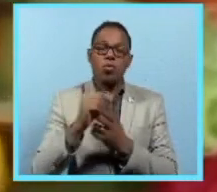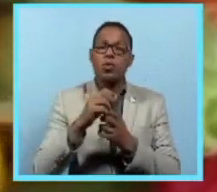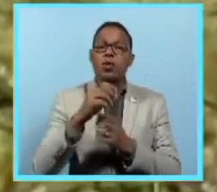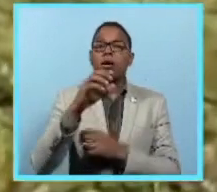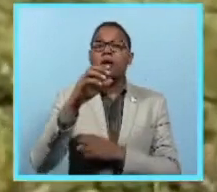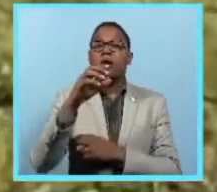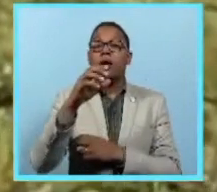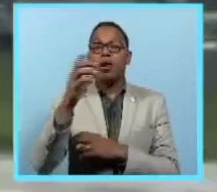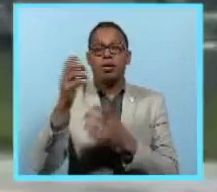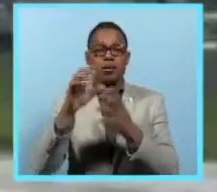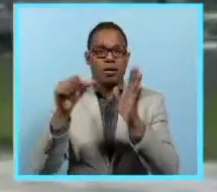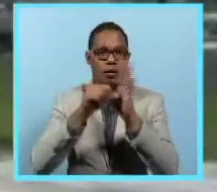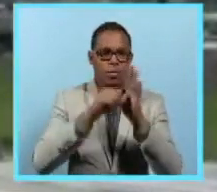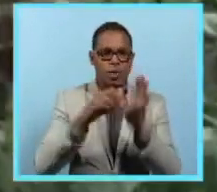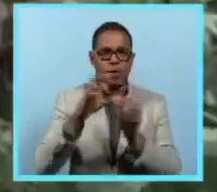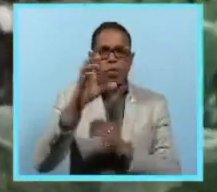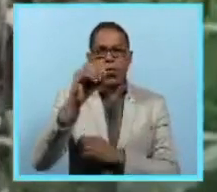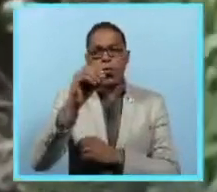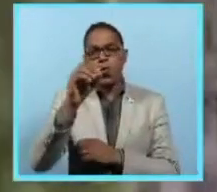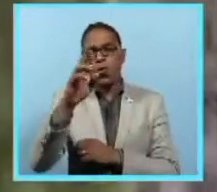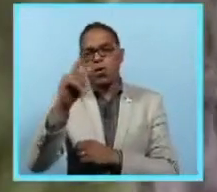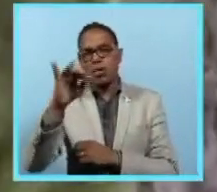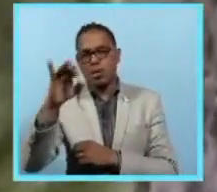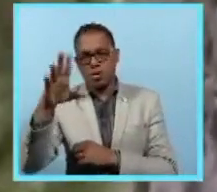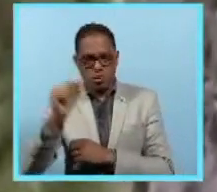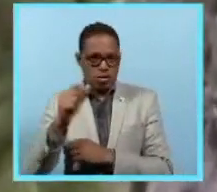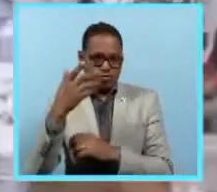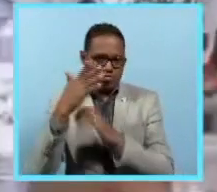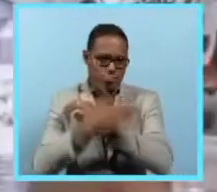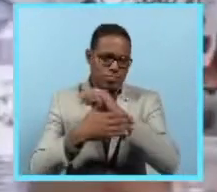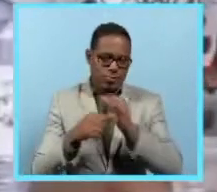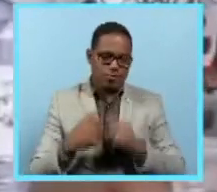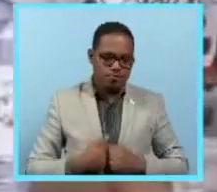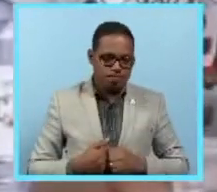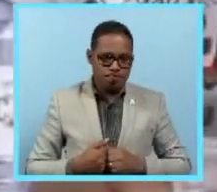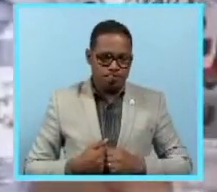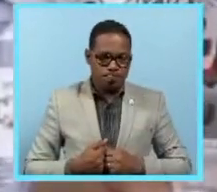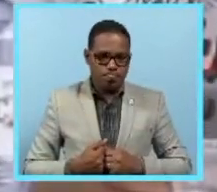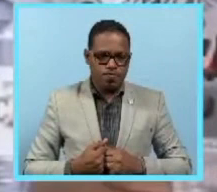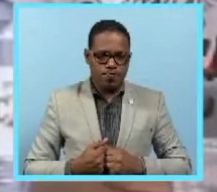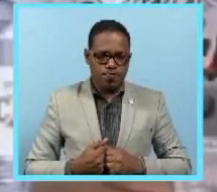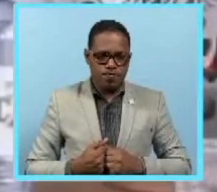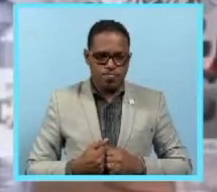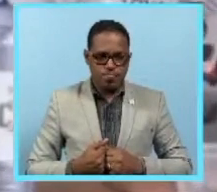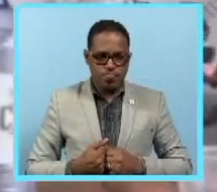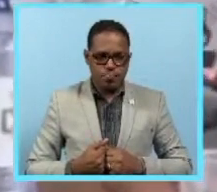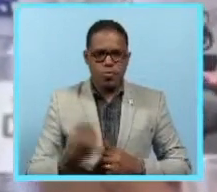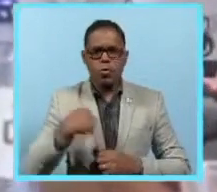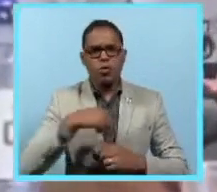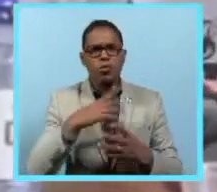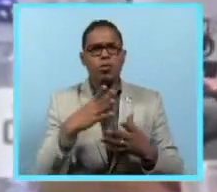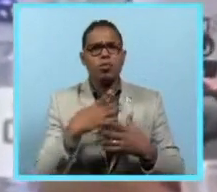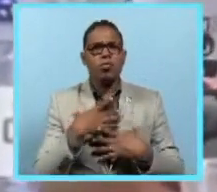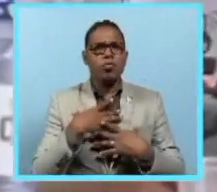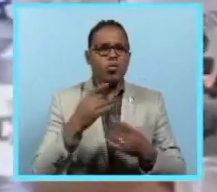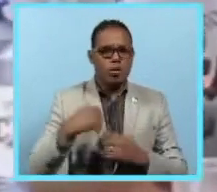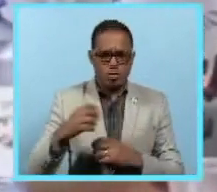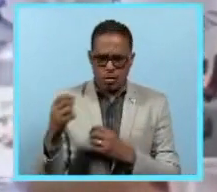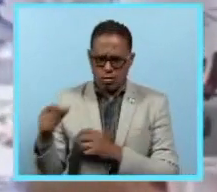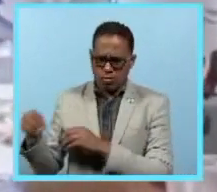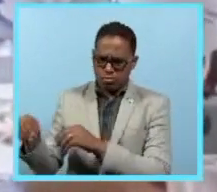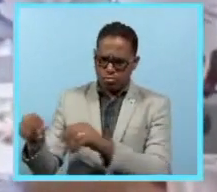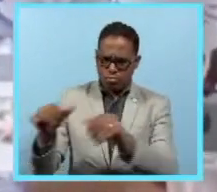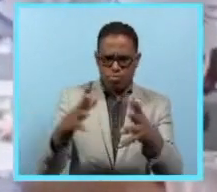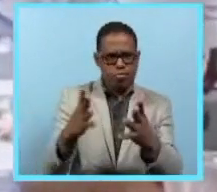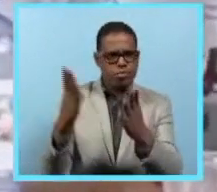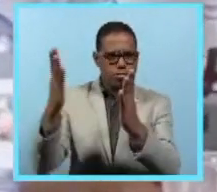país, existe una apatía por parte de los productores agrícolas. Nos gustaría que los productores sintieran